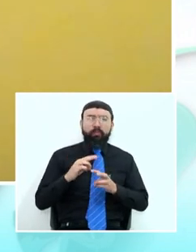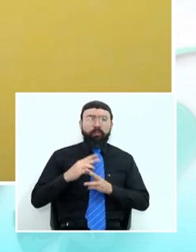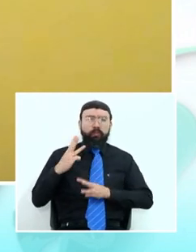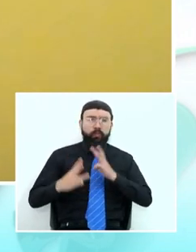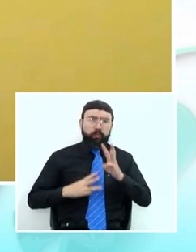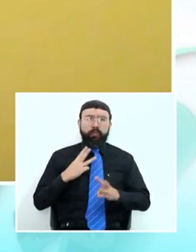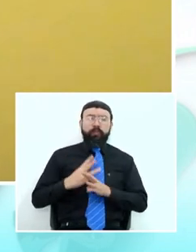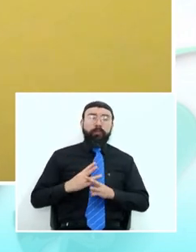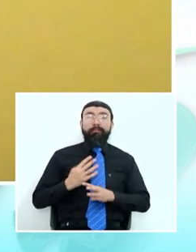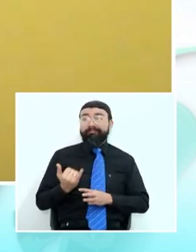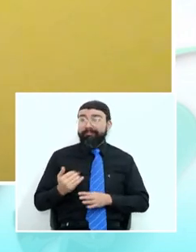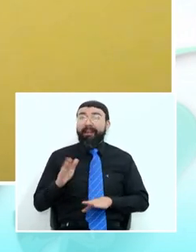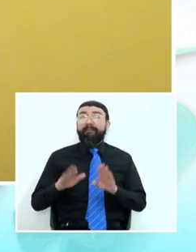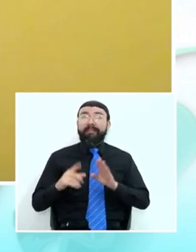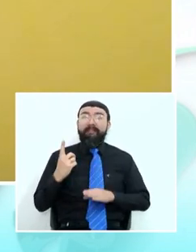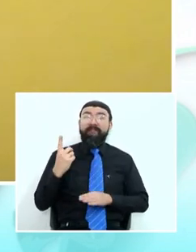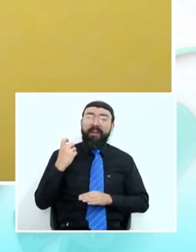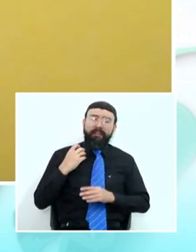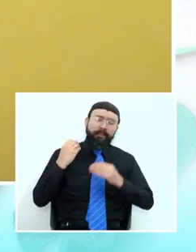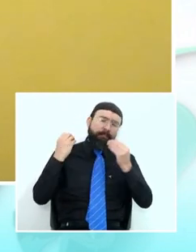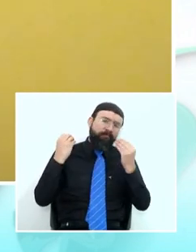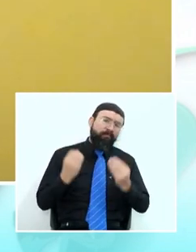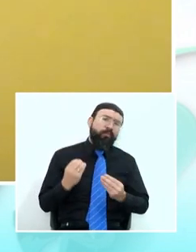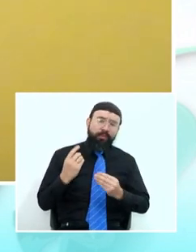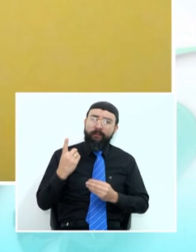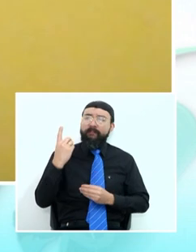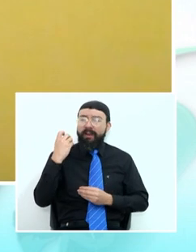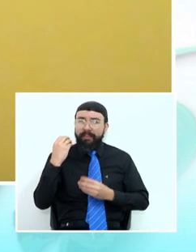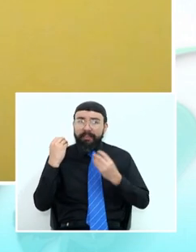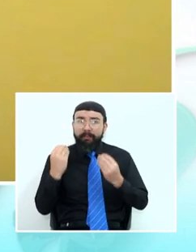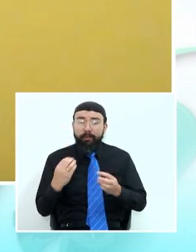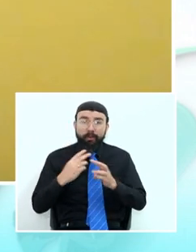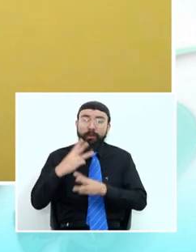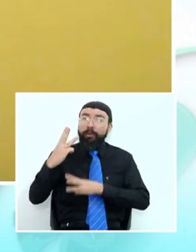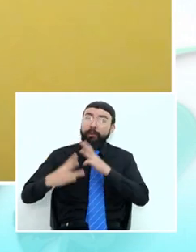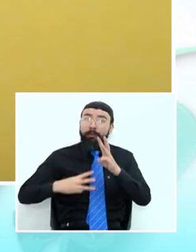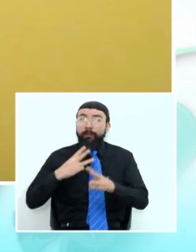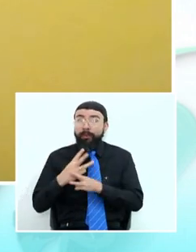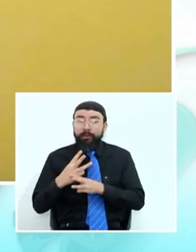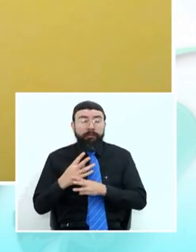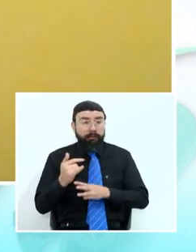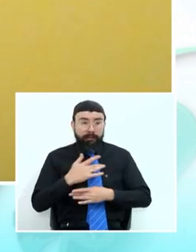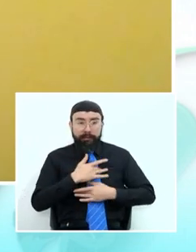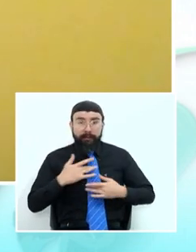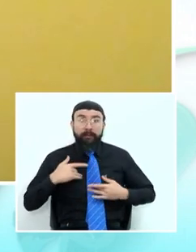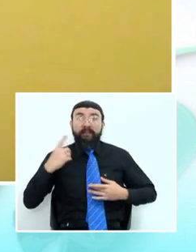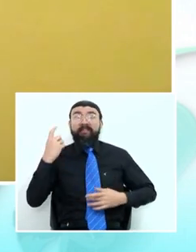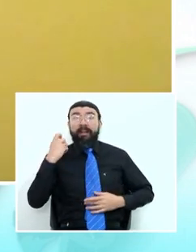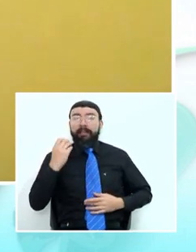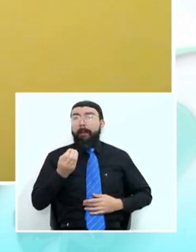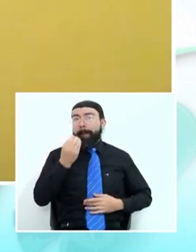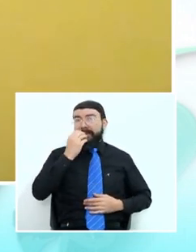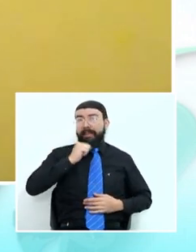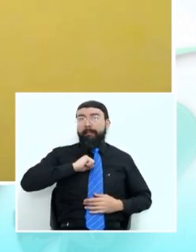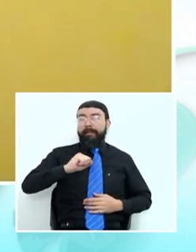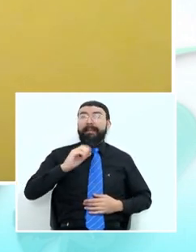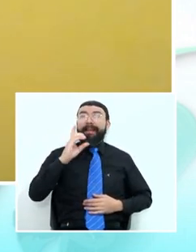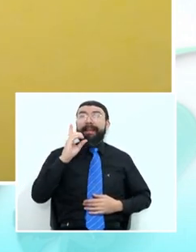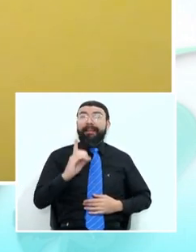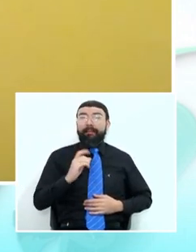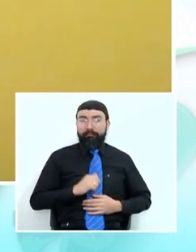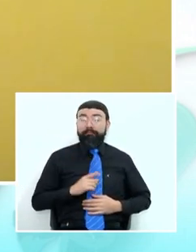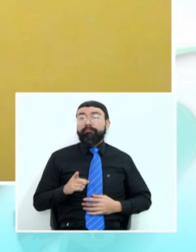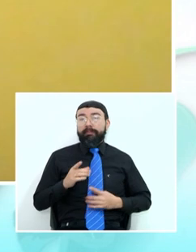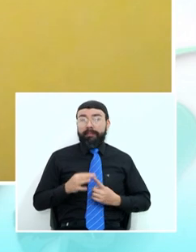las carencias más grandes que tenemos a nivel planetario en la salud es la vitamina D, especialmente la